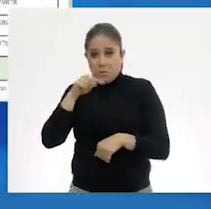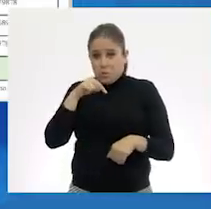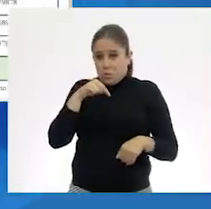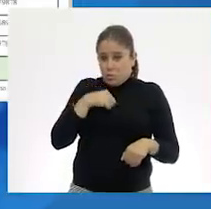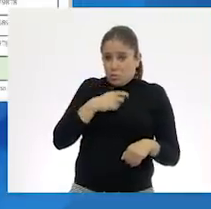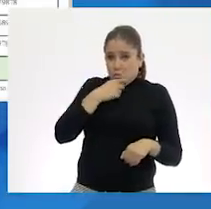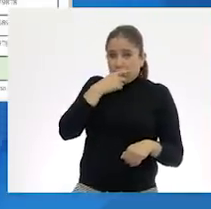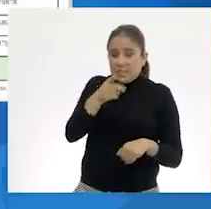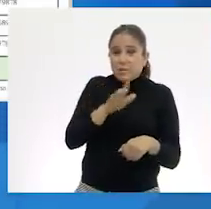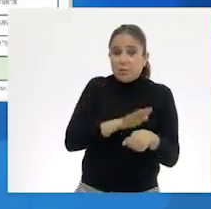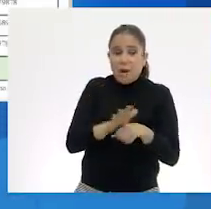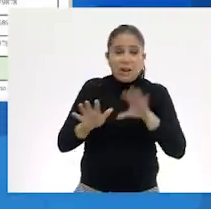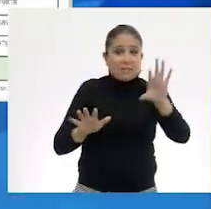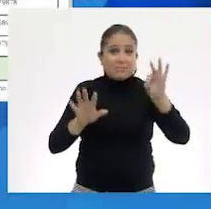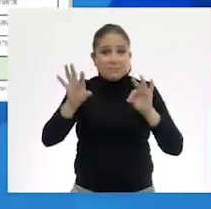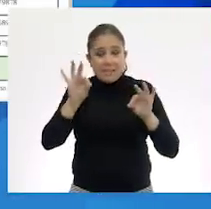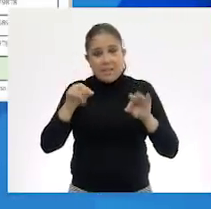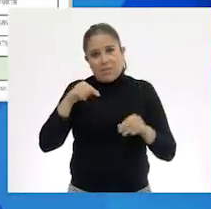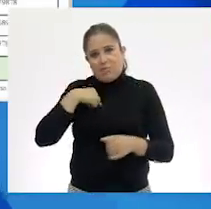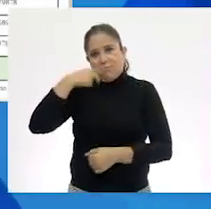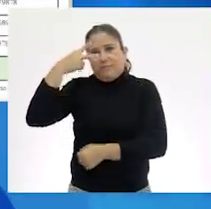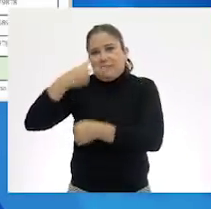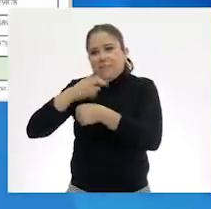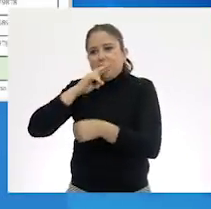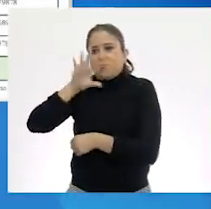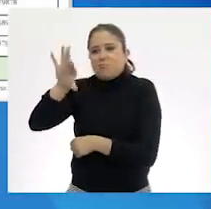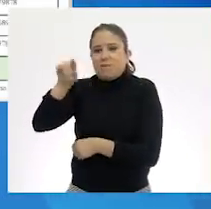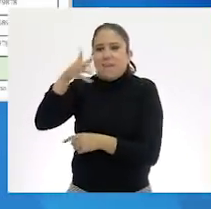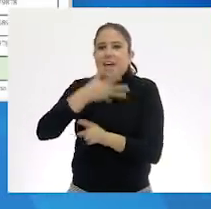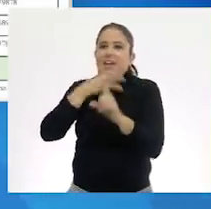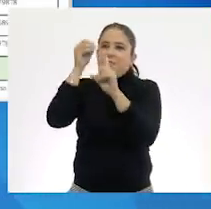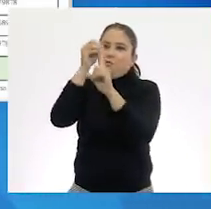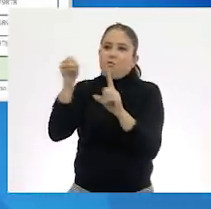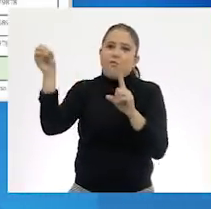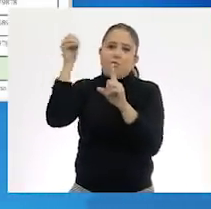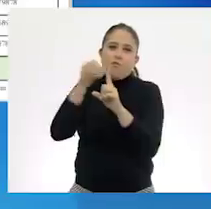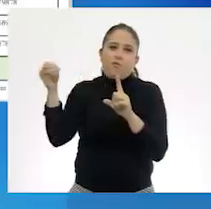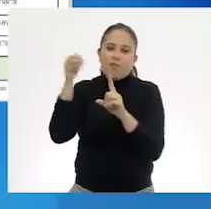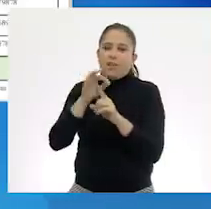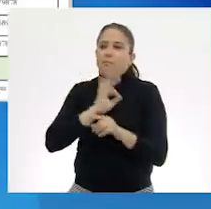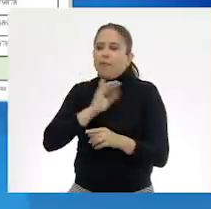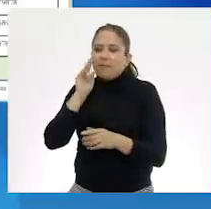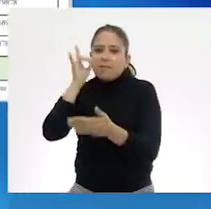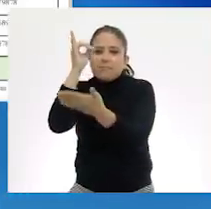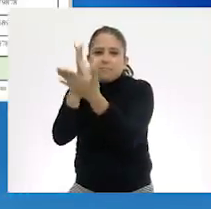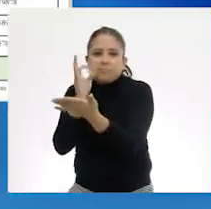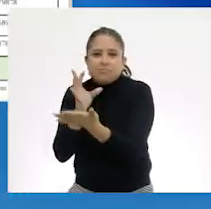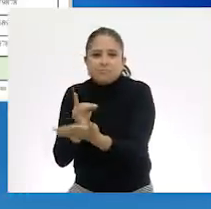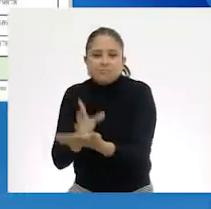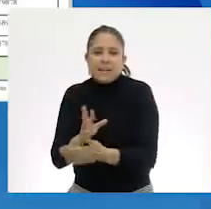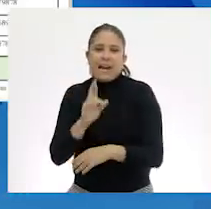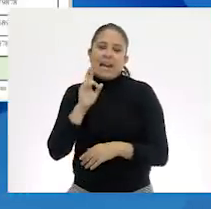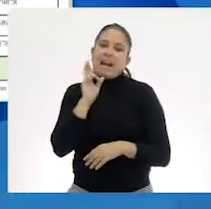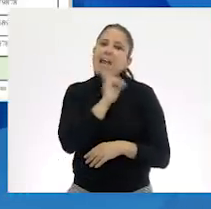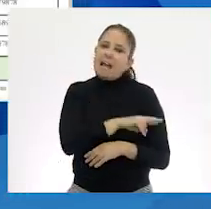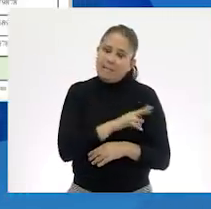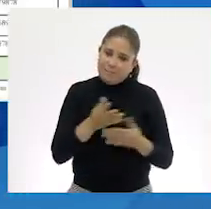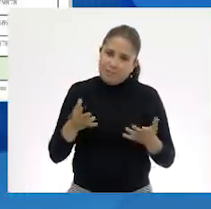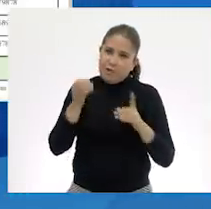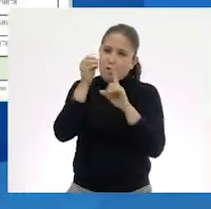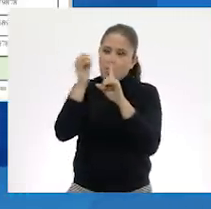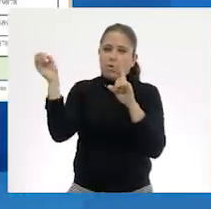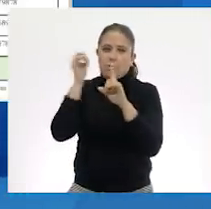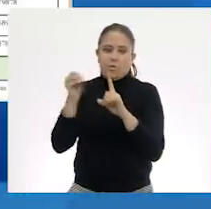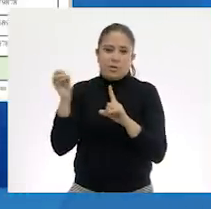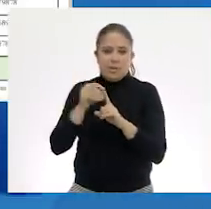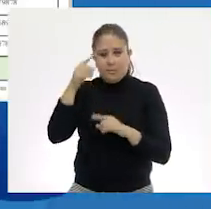con cuál me quedo y me quedo con el segundo porque me da muchos más datos, pero además todo está ordenado para